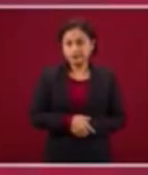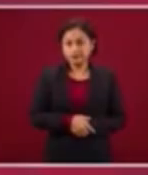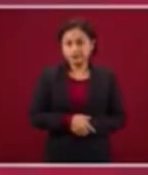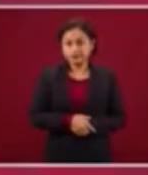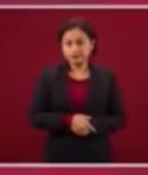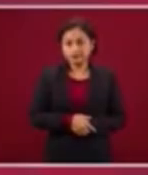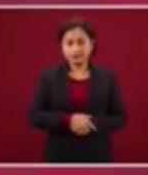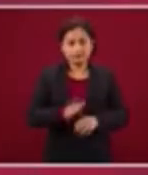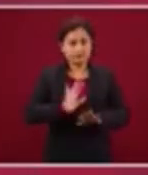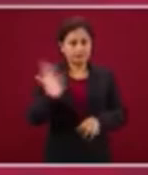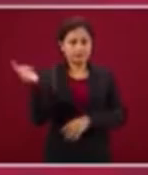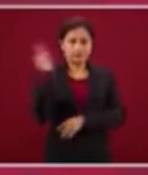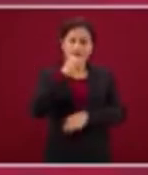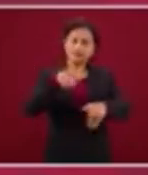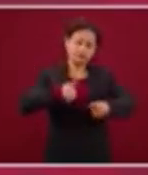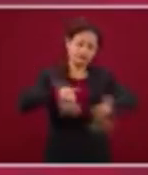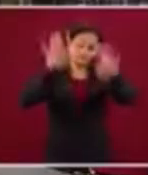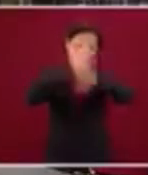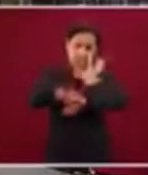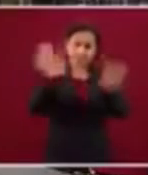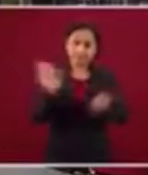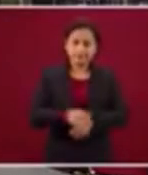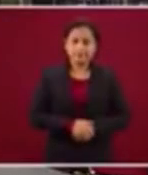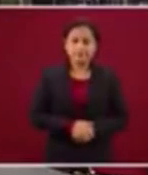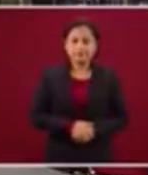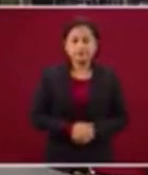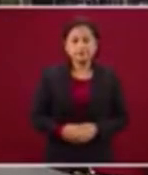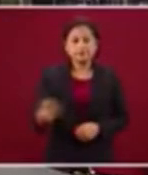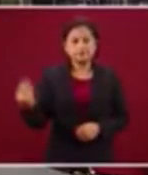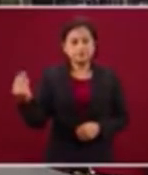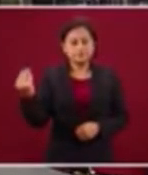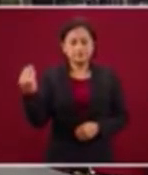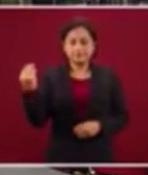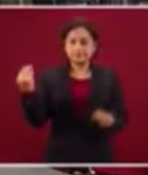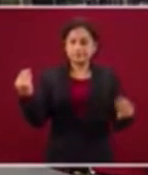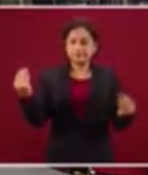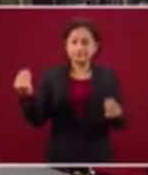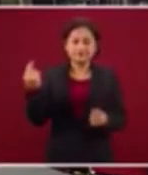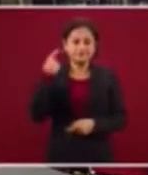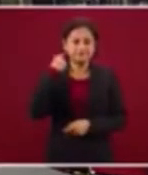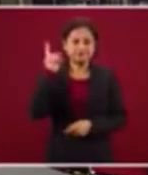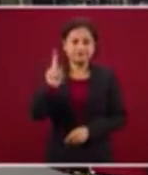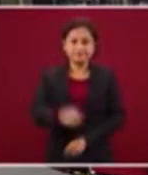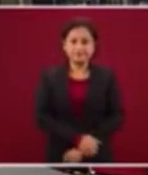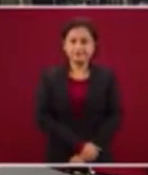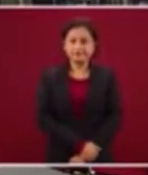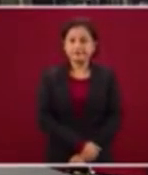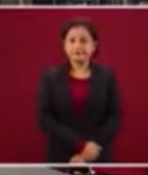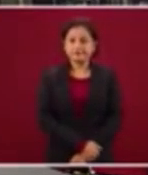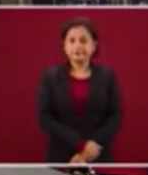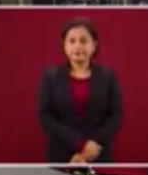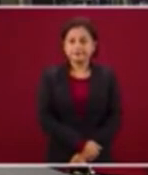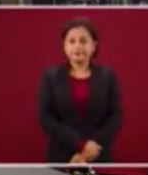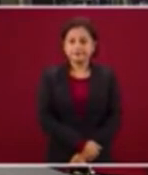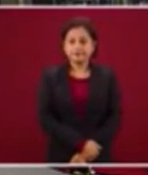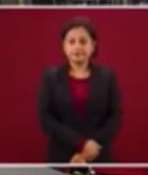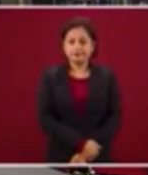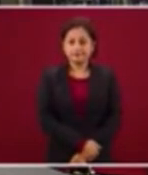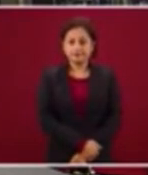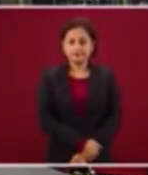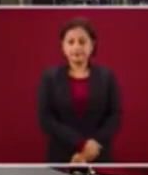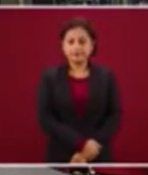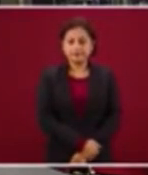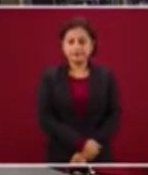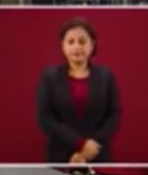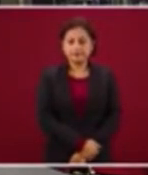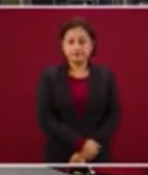que se vaya a volar. Se lo planteé yo, presidente. ¿Me puede dar tantito la palabra, por favor, con el micrófono? ¿Cómo lo de la ocurrencia? Sí, yo se